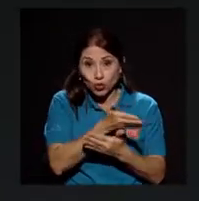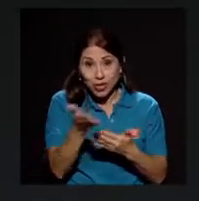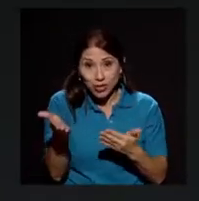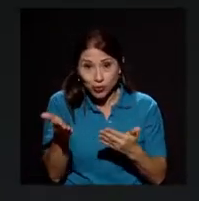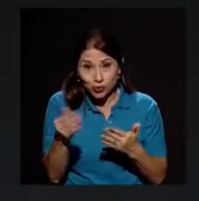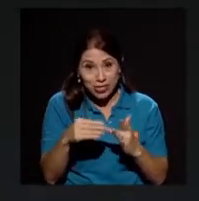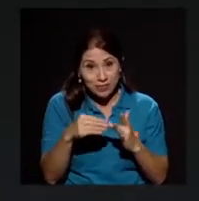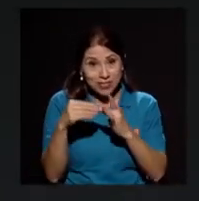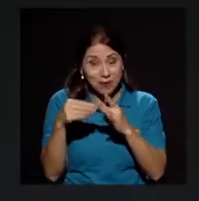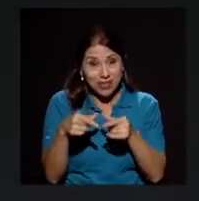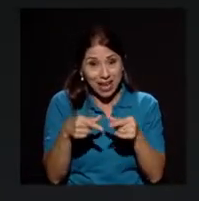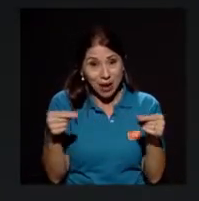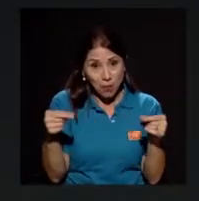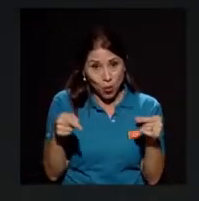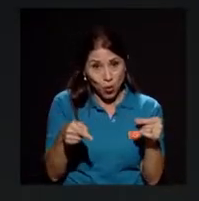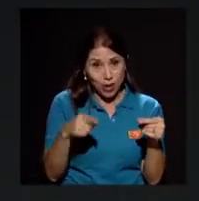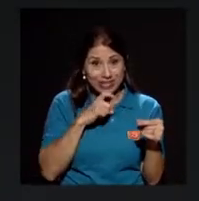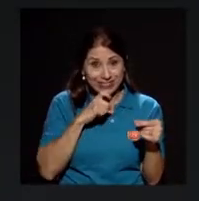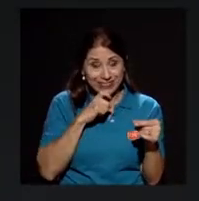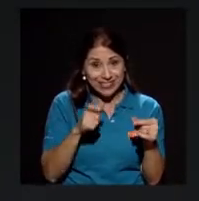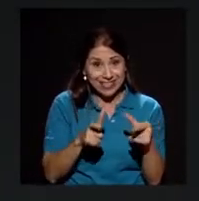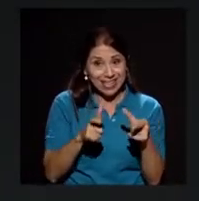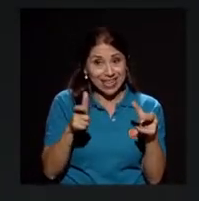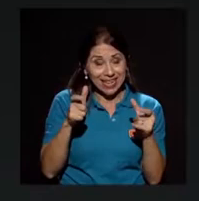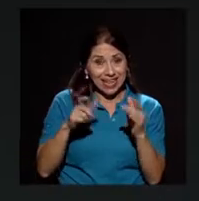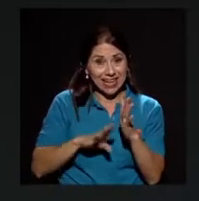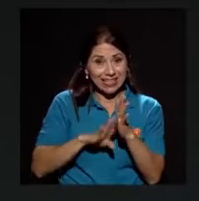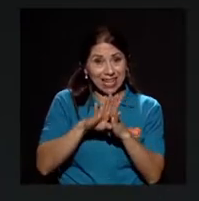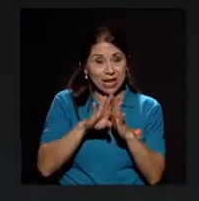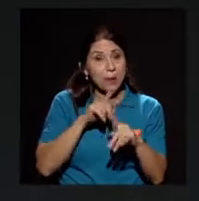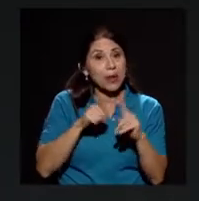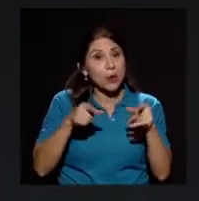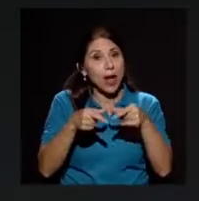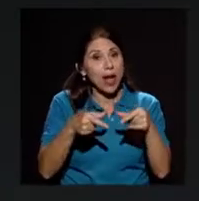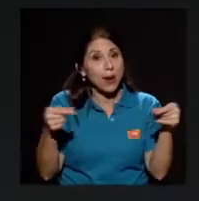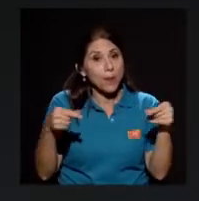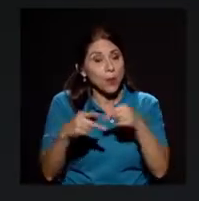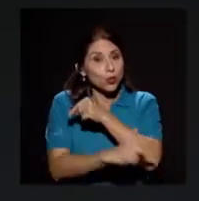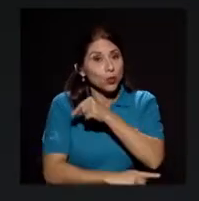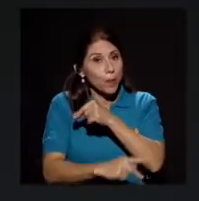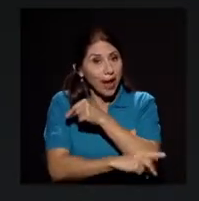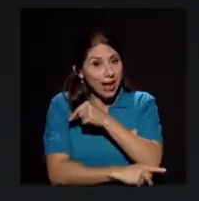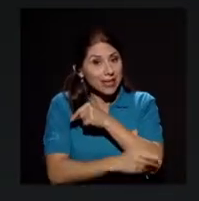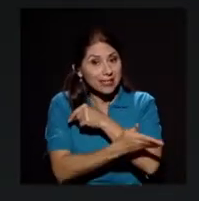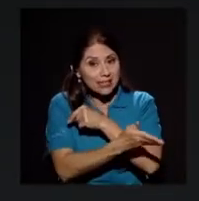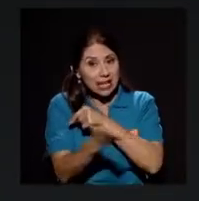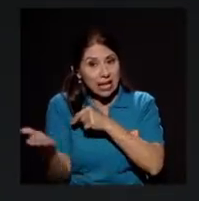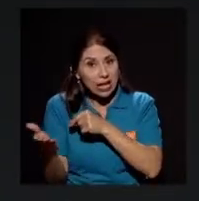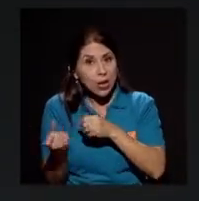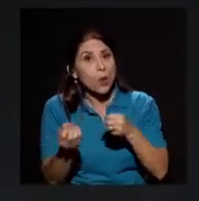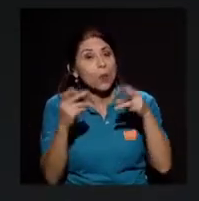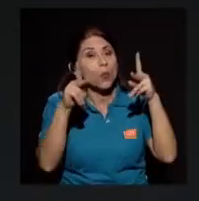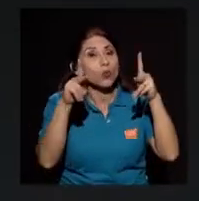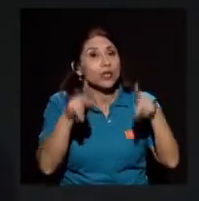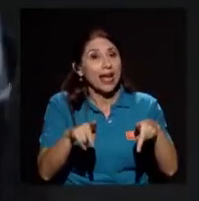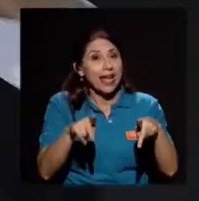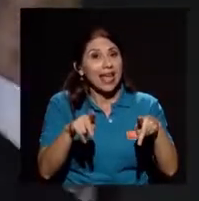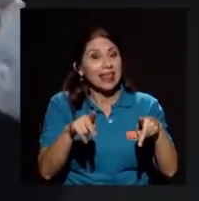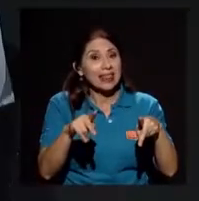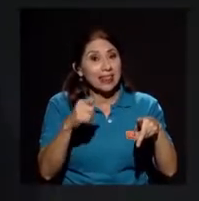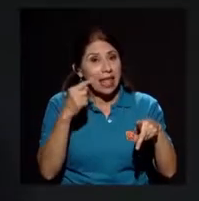y japón es un país que está habitado por mucha gente de ojos rasgados